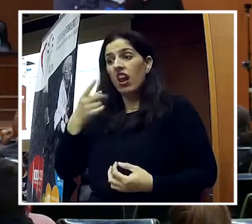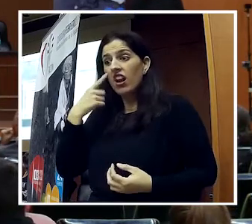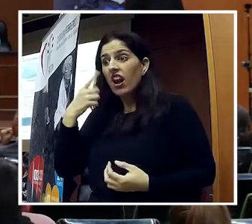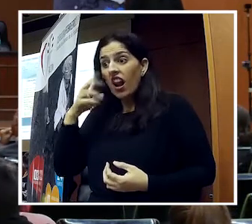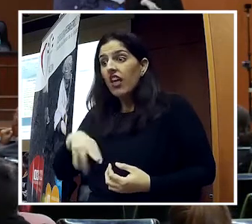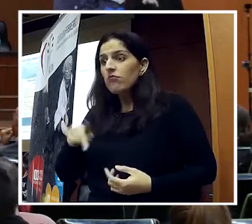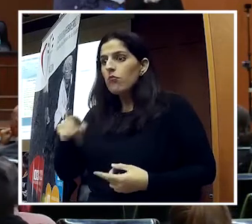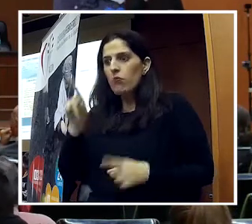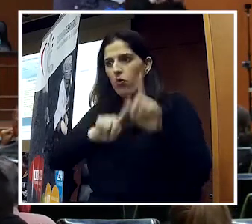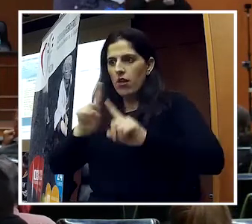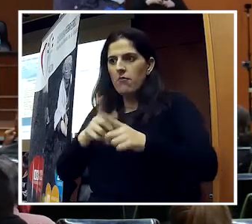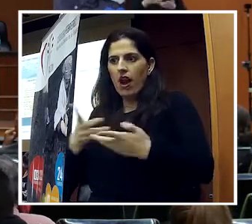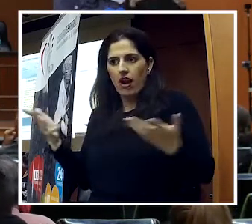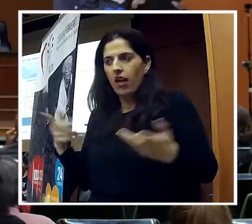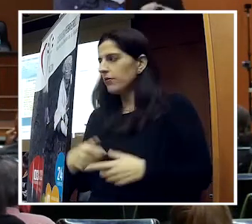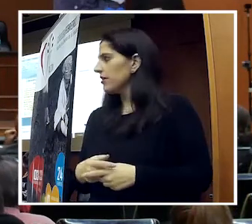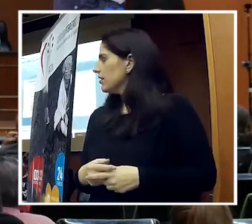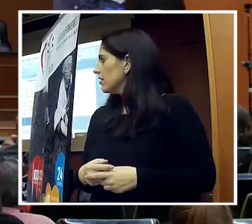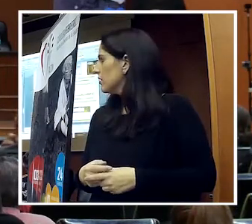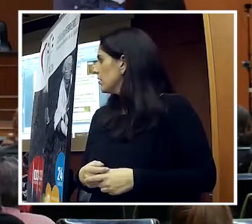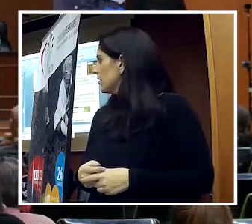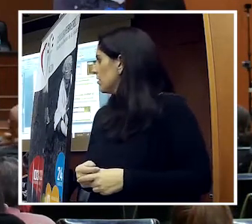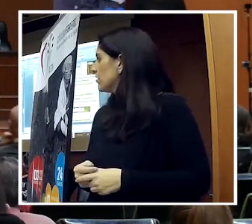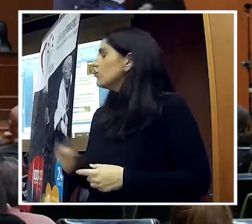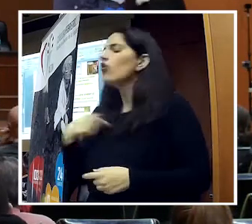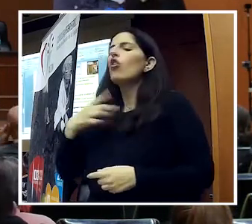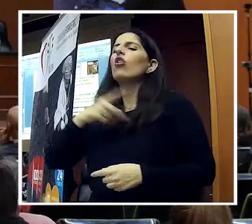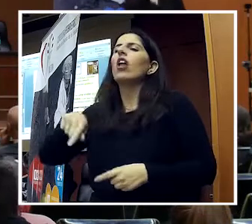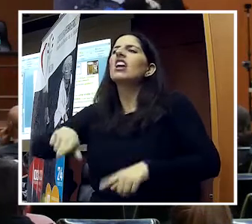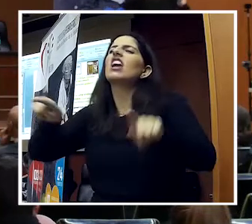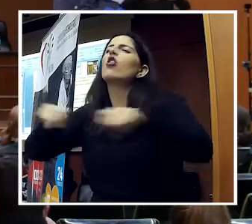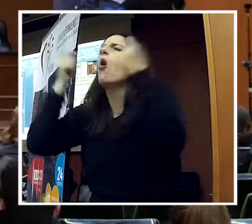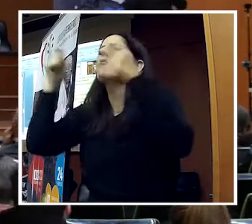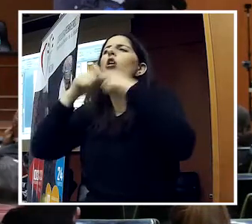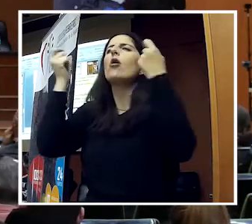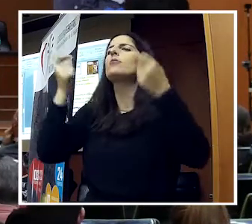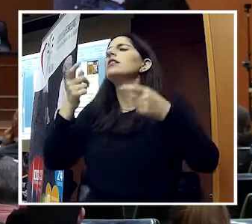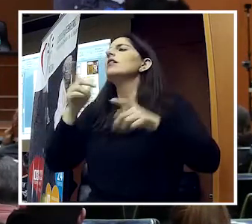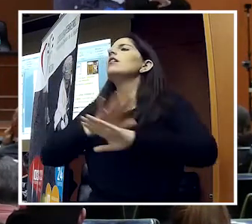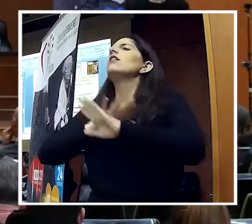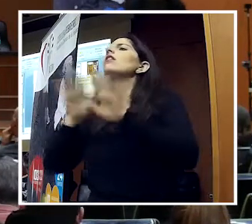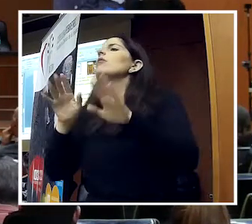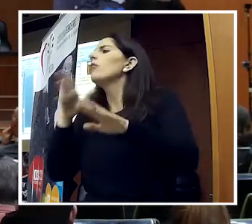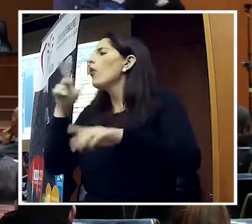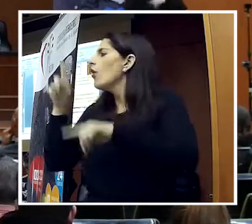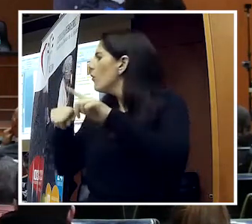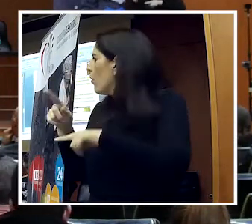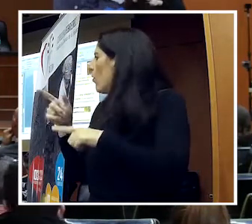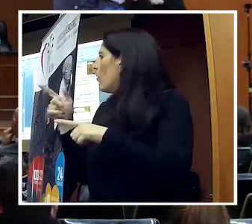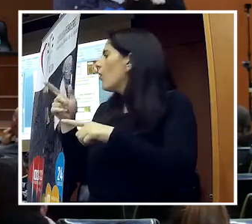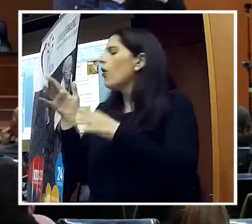evidentemente todos hemos sabido hablar y tampoco quiero llegar ya aquí rompiendo ninguna otra, por decir algún compañero de aquí, pues el